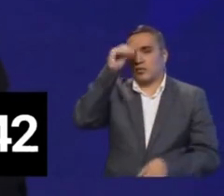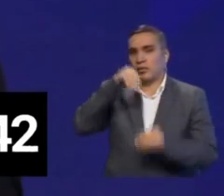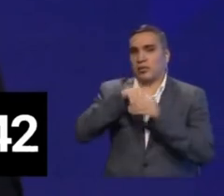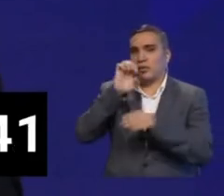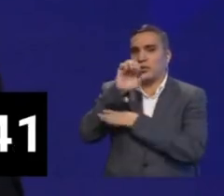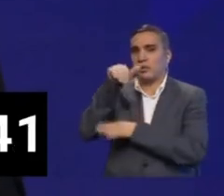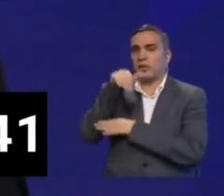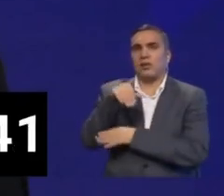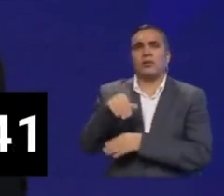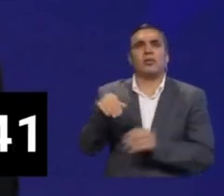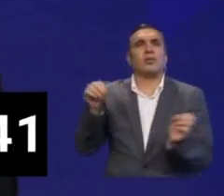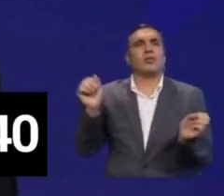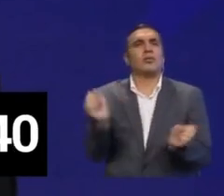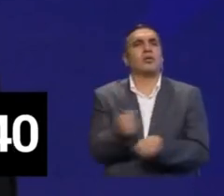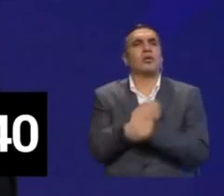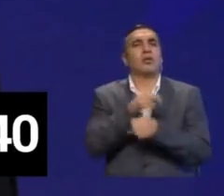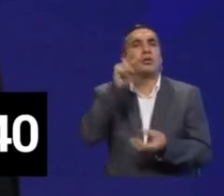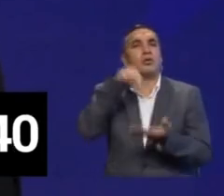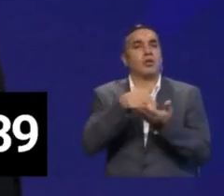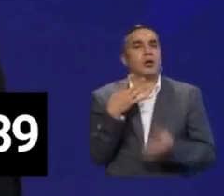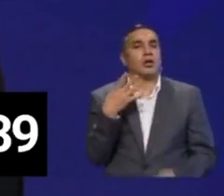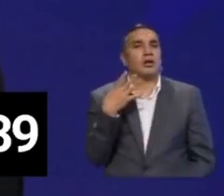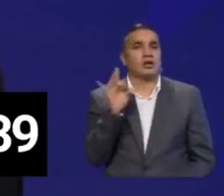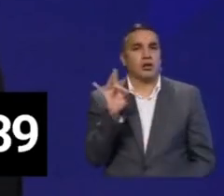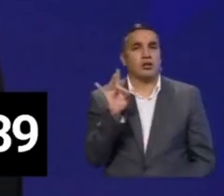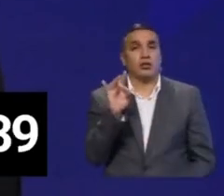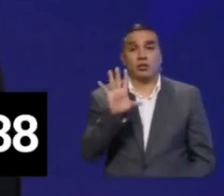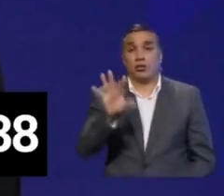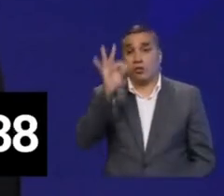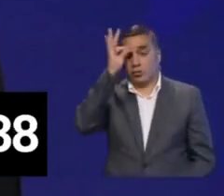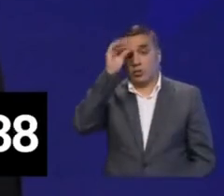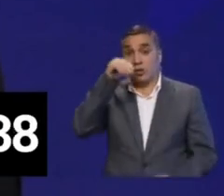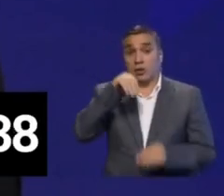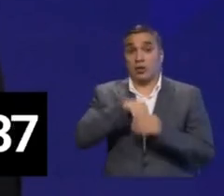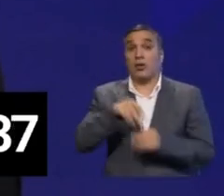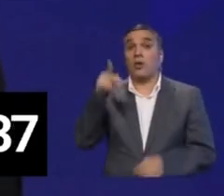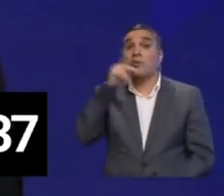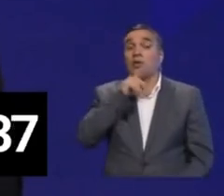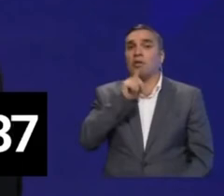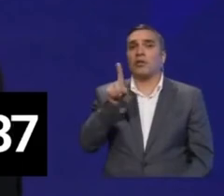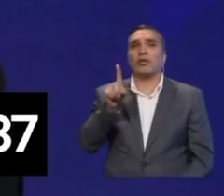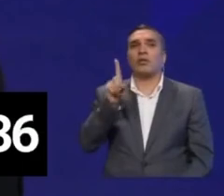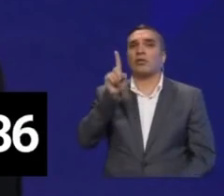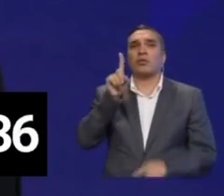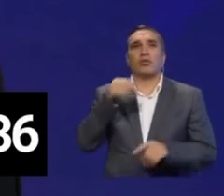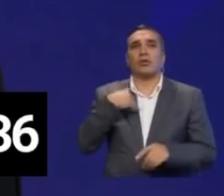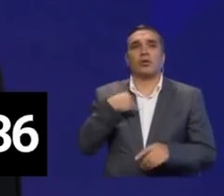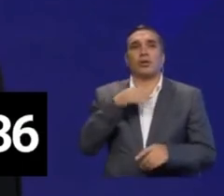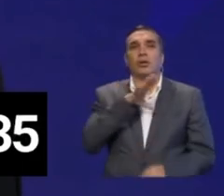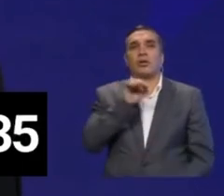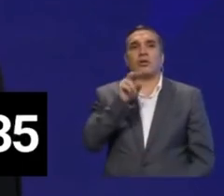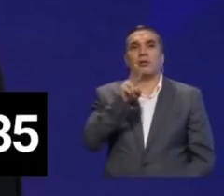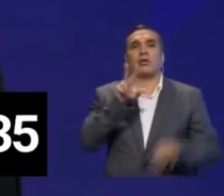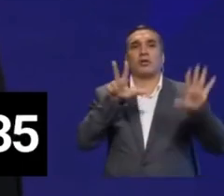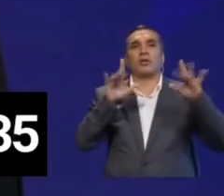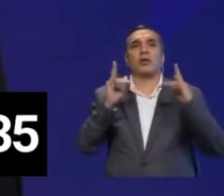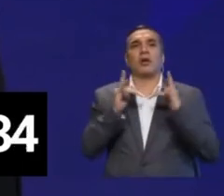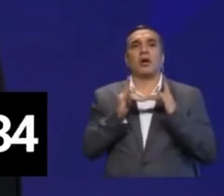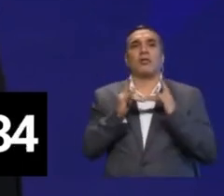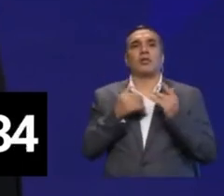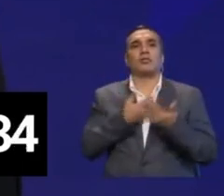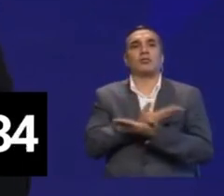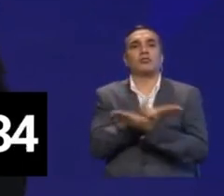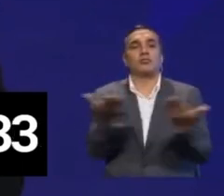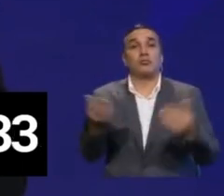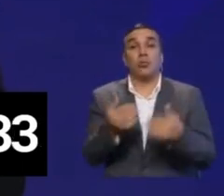es posible que desde el año 2018 el Hospital de Especialidades de Puerto Viejo no cuente con las 528 camas